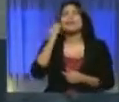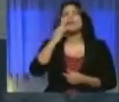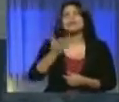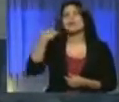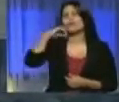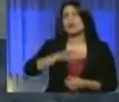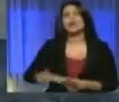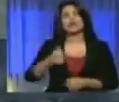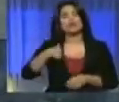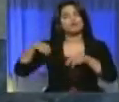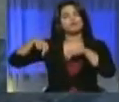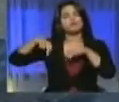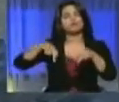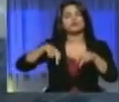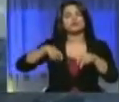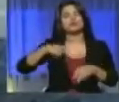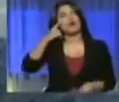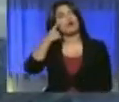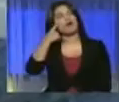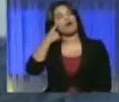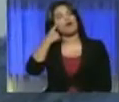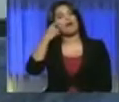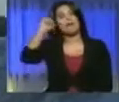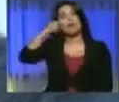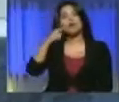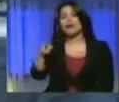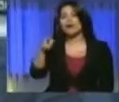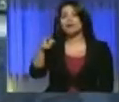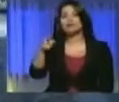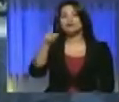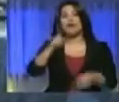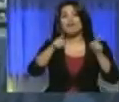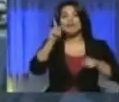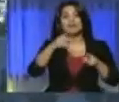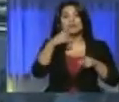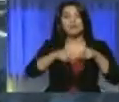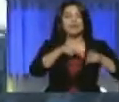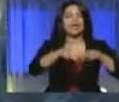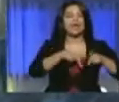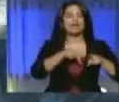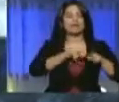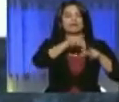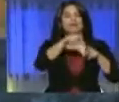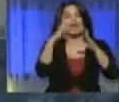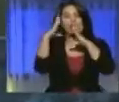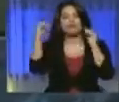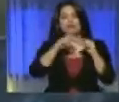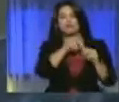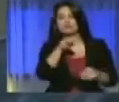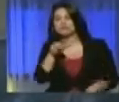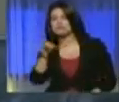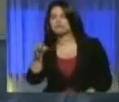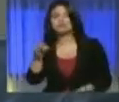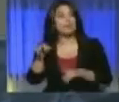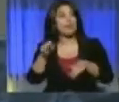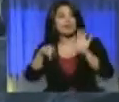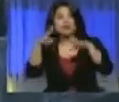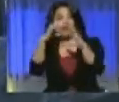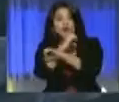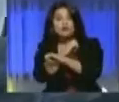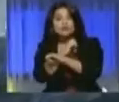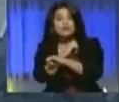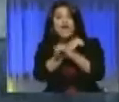en La Paz el metro y bajarme en La Hollada. Y luego agarrar a las 12 de la noche una camionetica de color